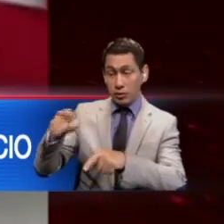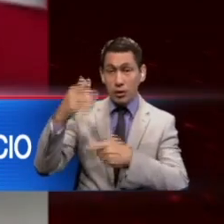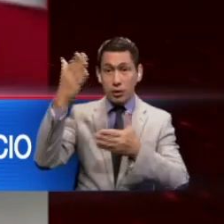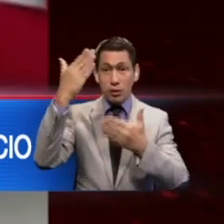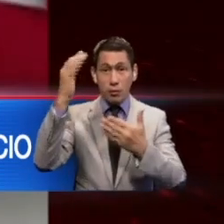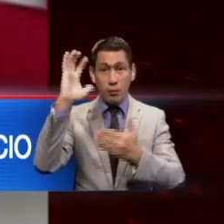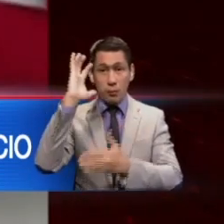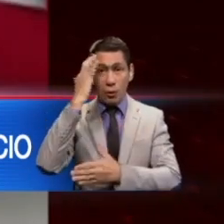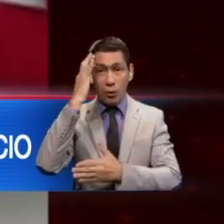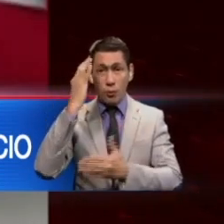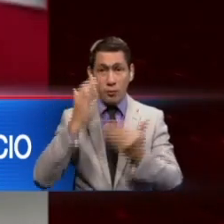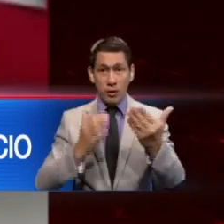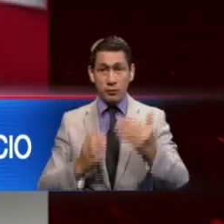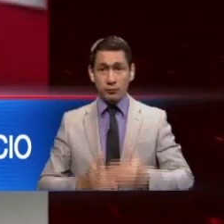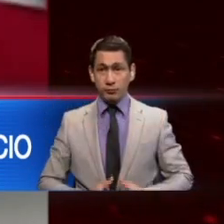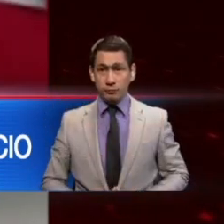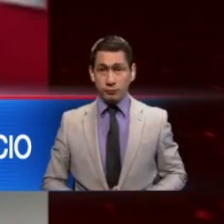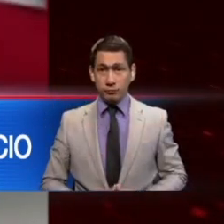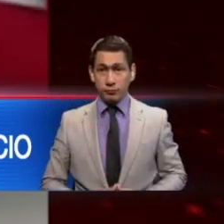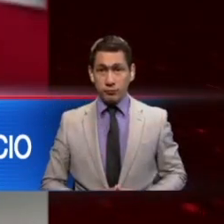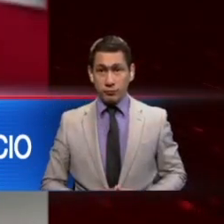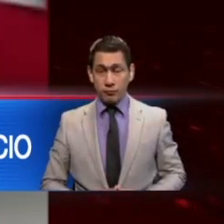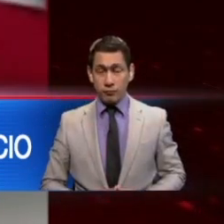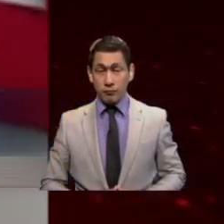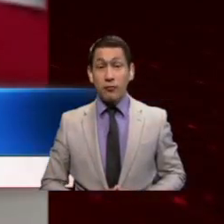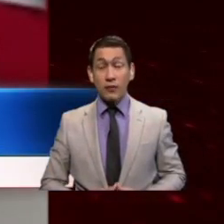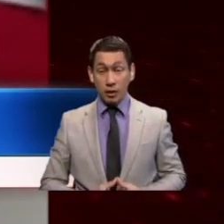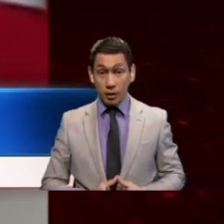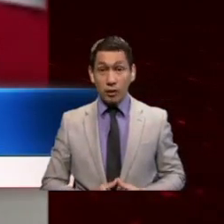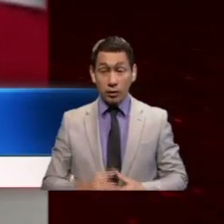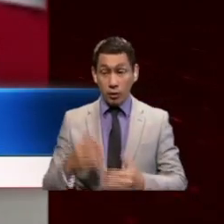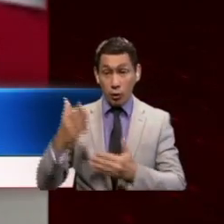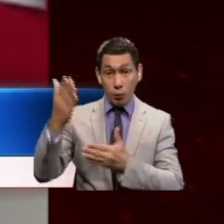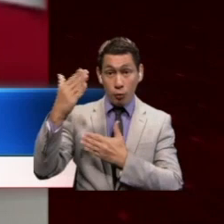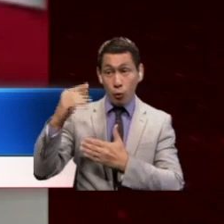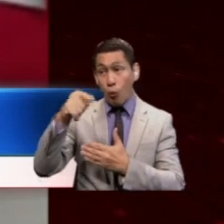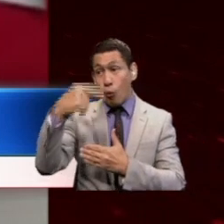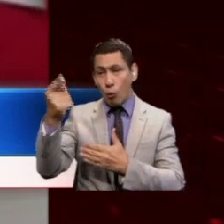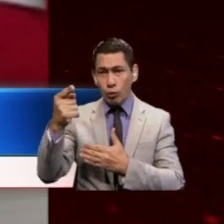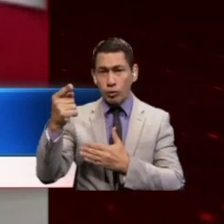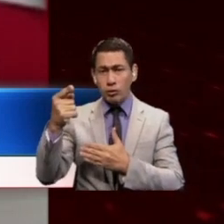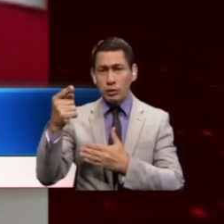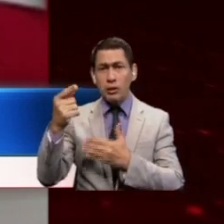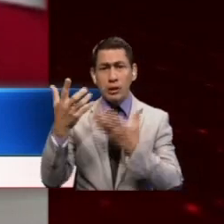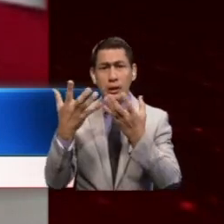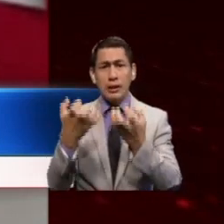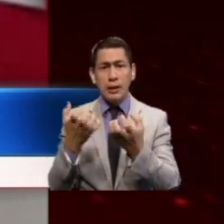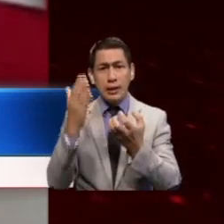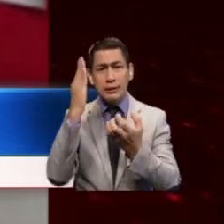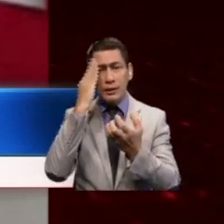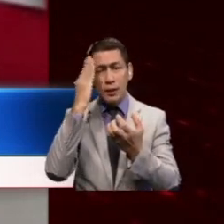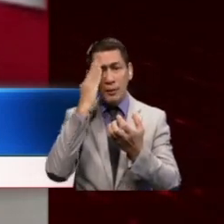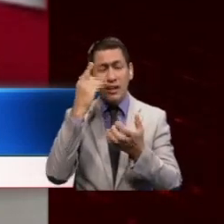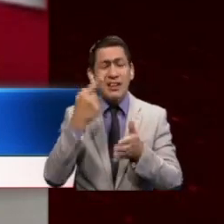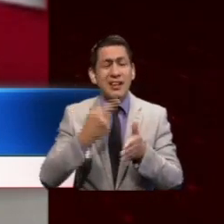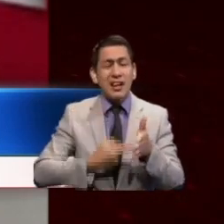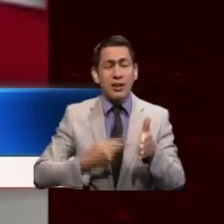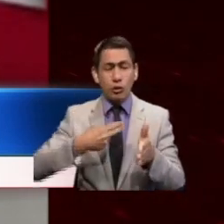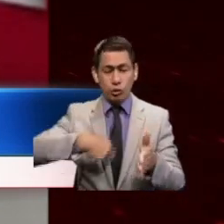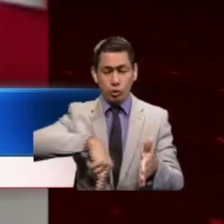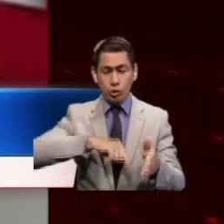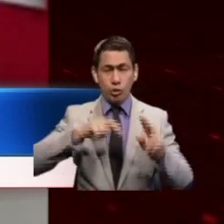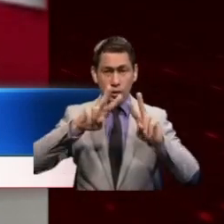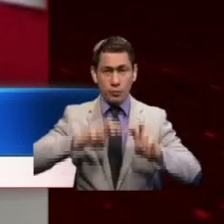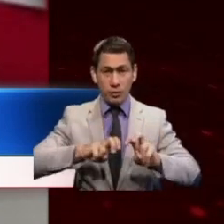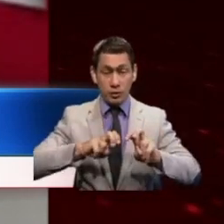realizando. Ellos quieren saber qué estábamos investigando nosotros sobre narcopolíticos. La muerte de Fernando no es suficiente.